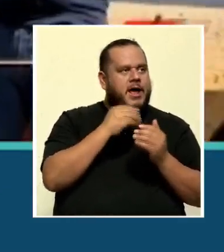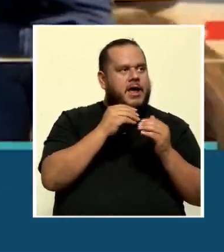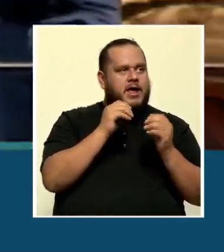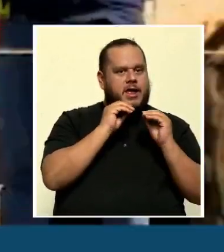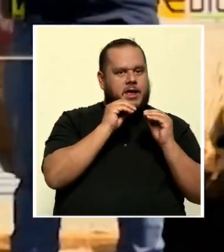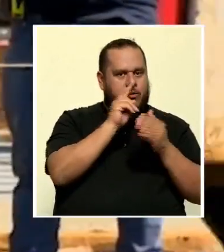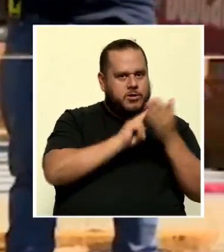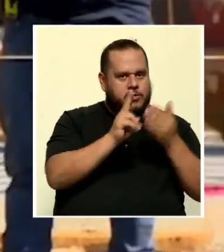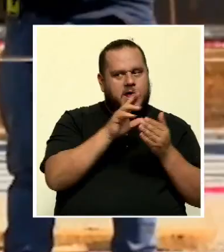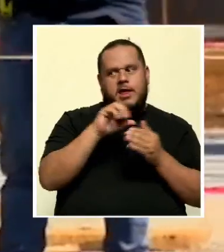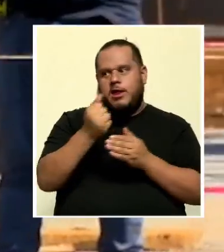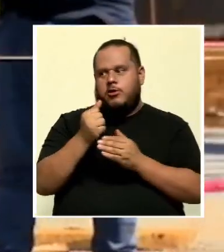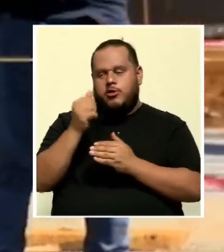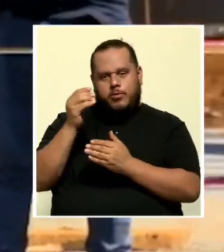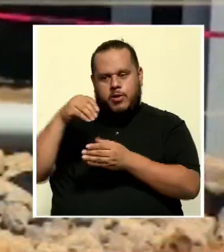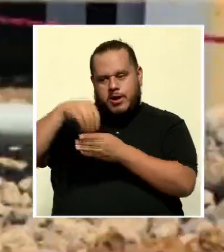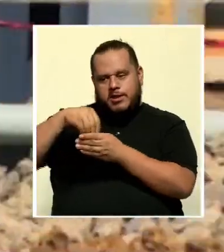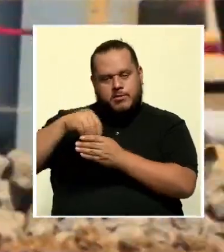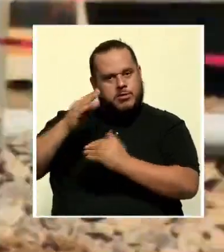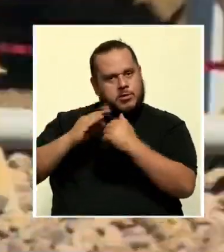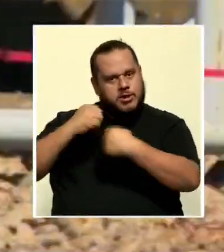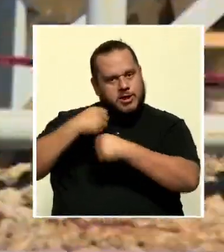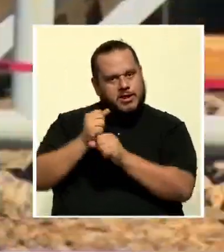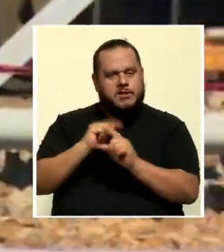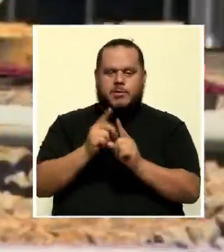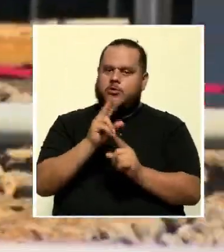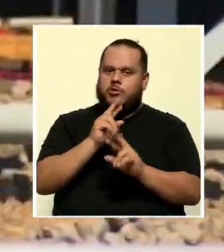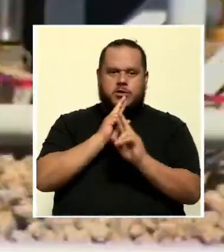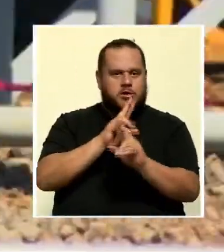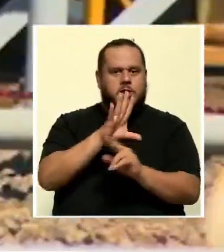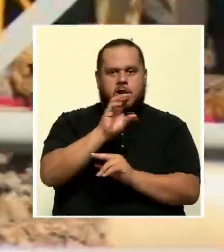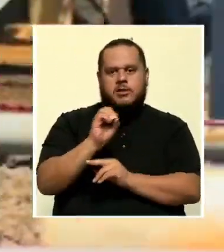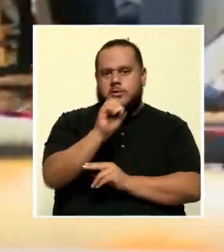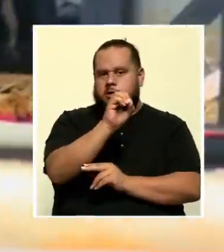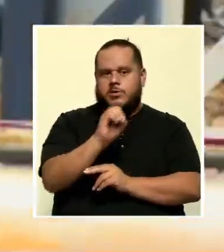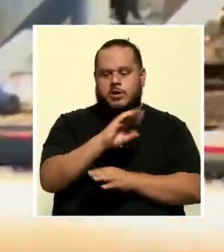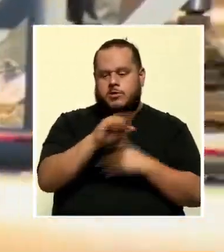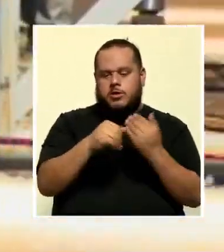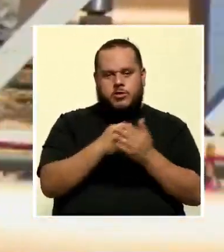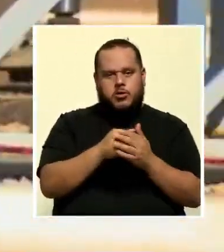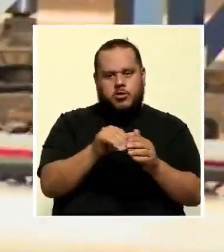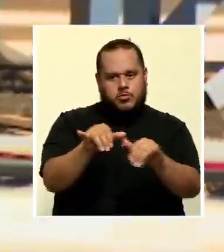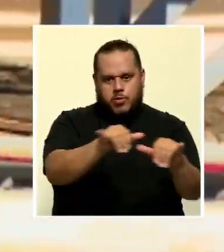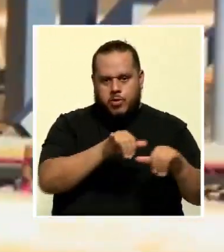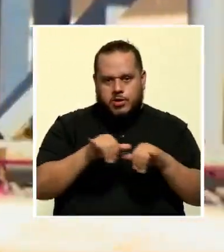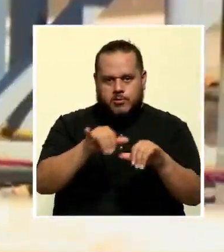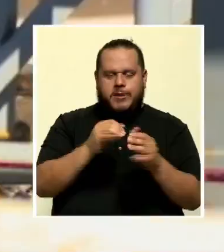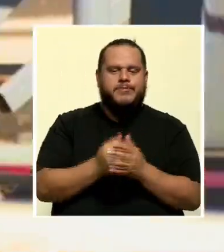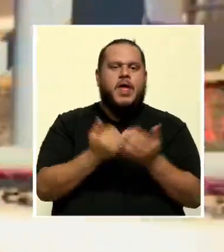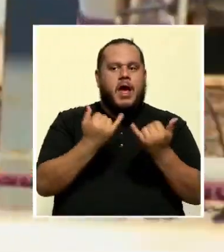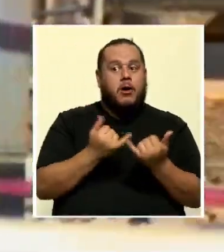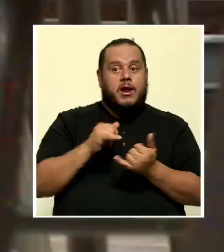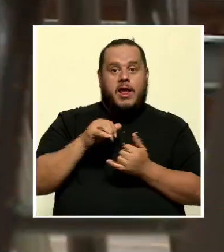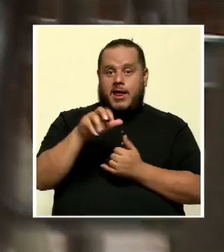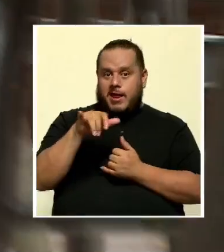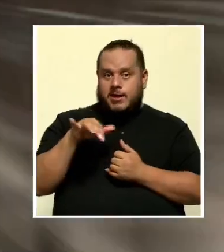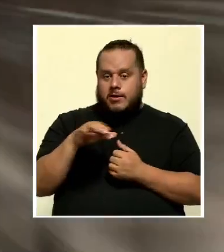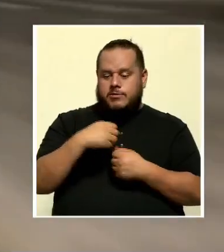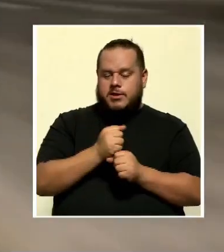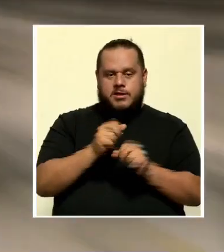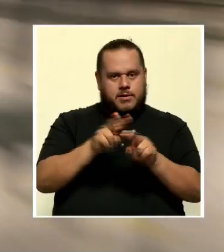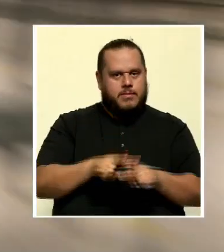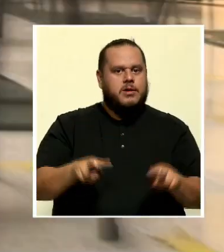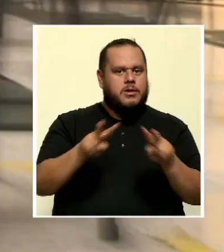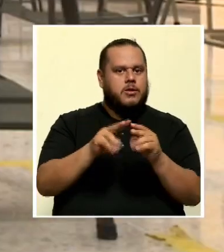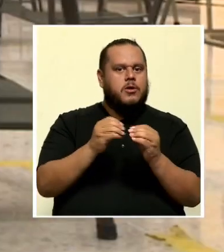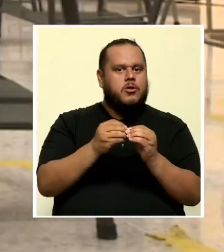inversiones realizadas. Eso sí, ya no se les responde al 50% a todos por igual. Ahora el cálculo se realiza valorando la